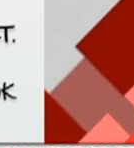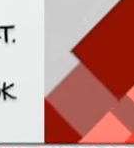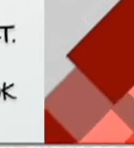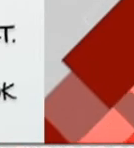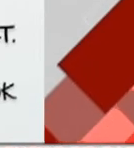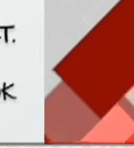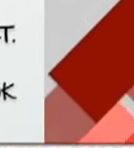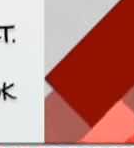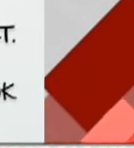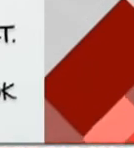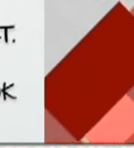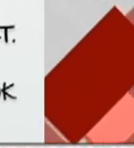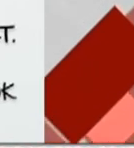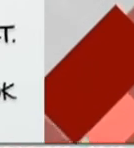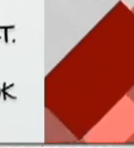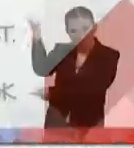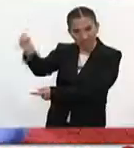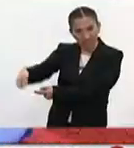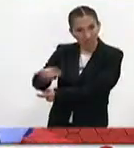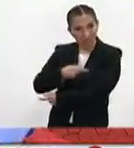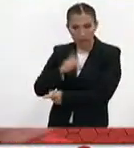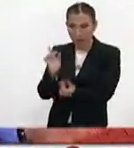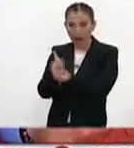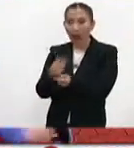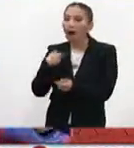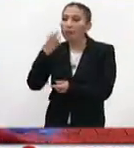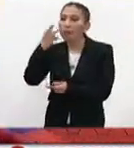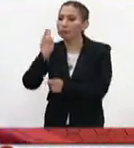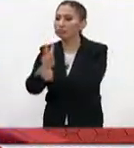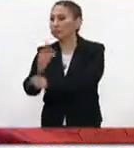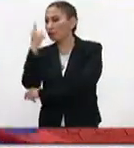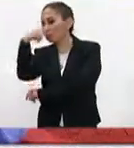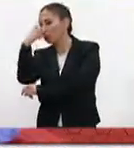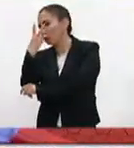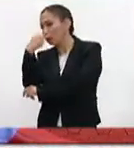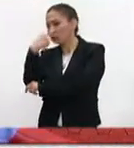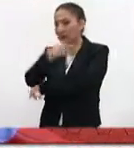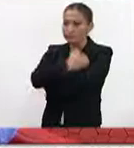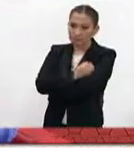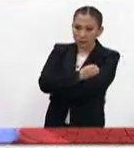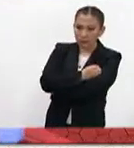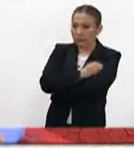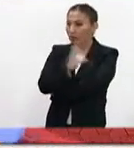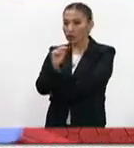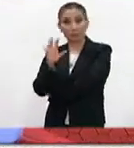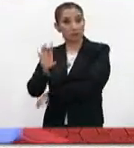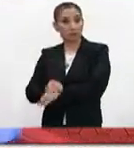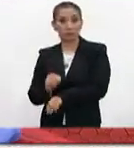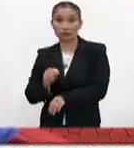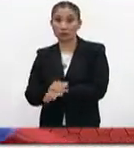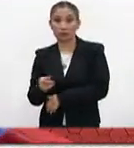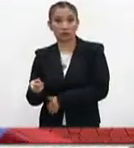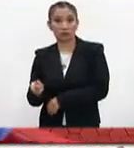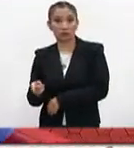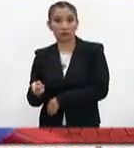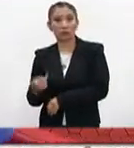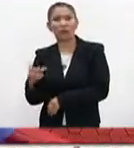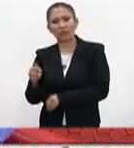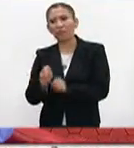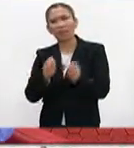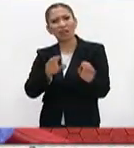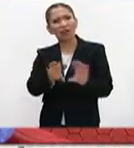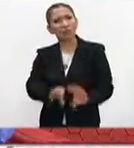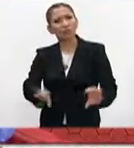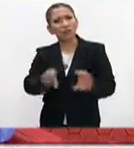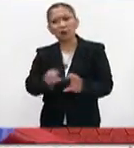¿no? Preséntate y con un desconocido y a ver de qué hablan, y estarán 2 horas o 3 horas hablando. No lo permitiríamos. Sin embargo, al